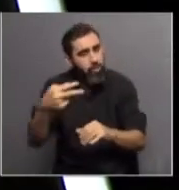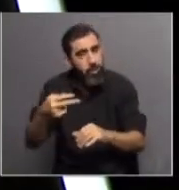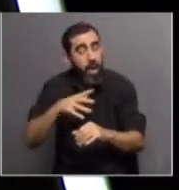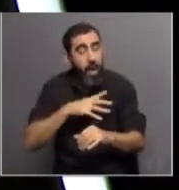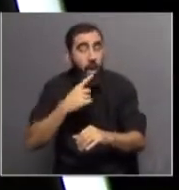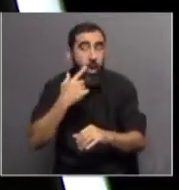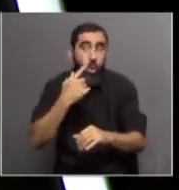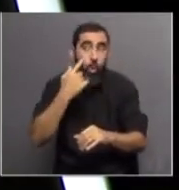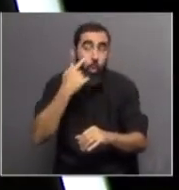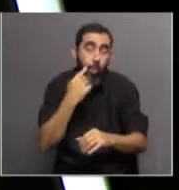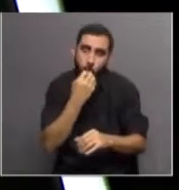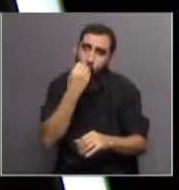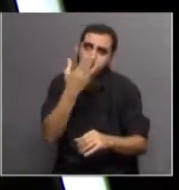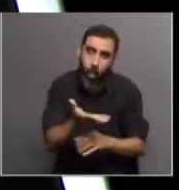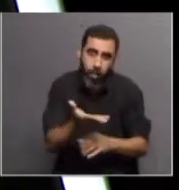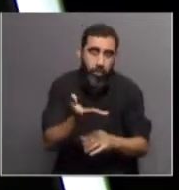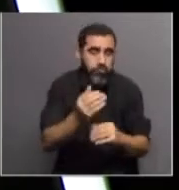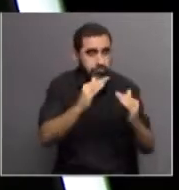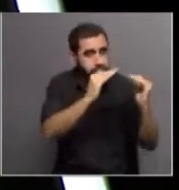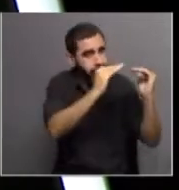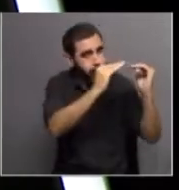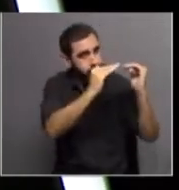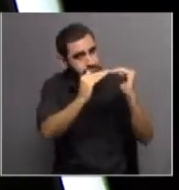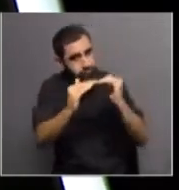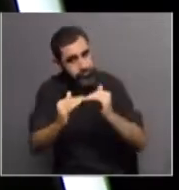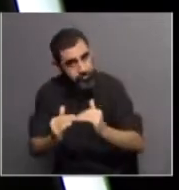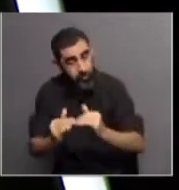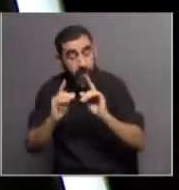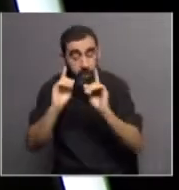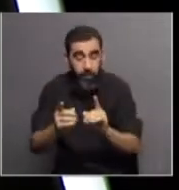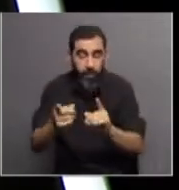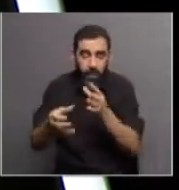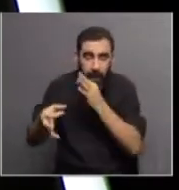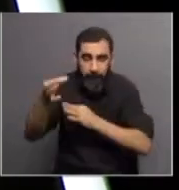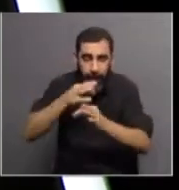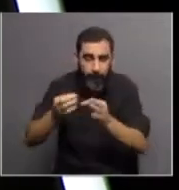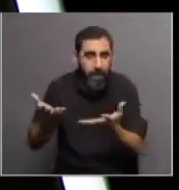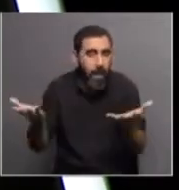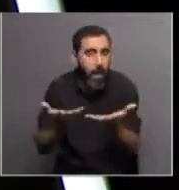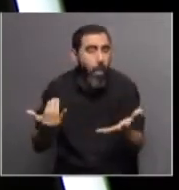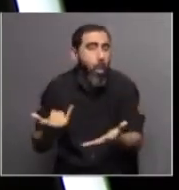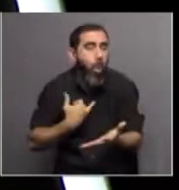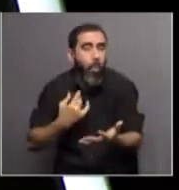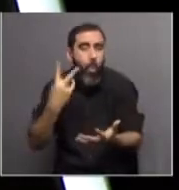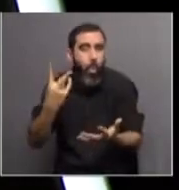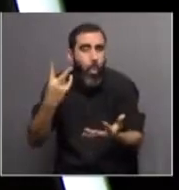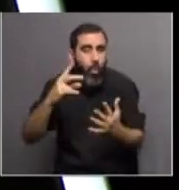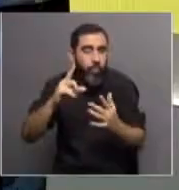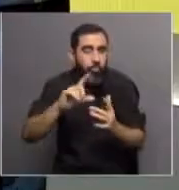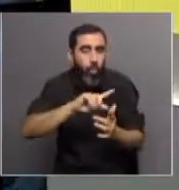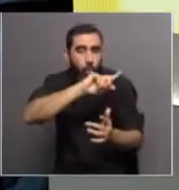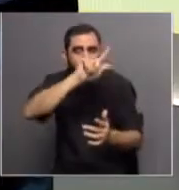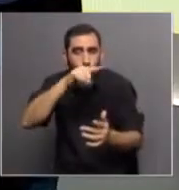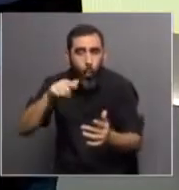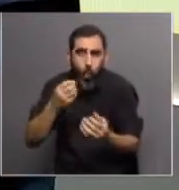indicadores positivos, ¿no? Una curva que desciende, un despegue, y ahora nos vas a explicar un poquito cómo dos curvas que se empiezan a despegar son una